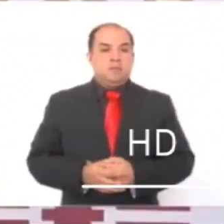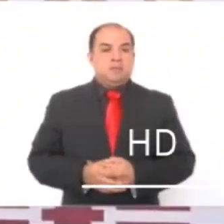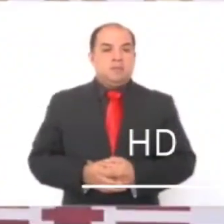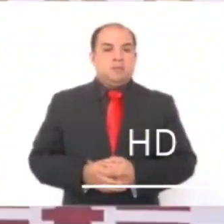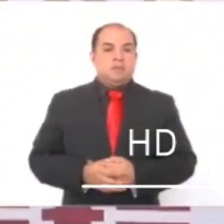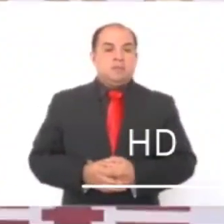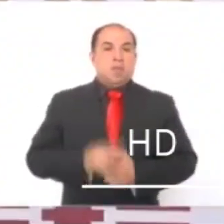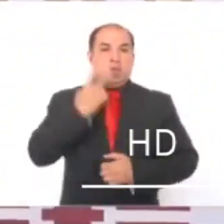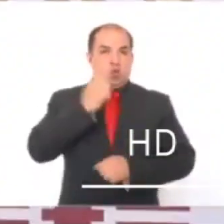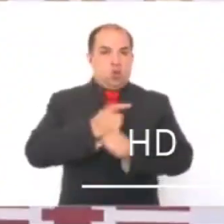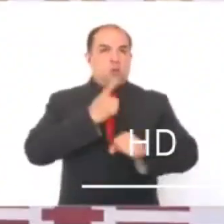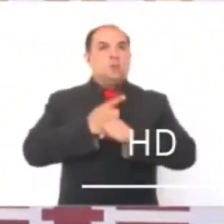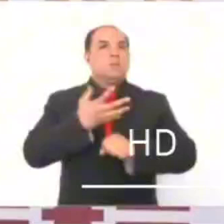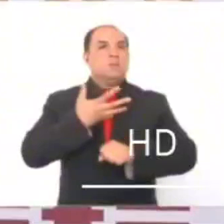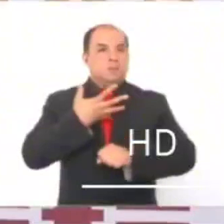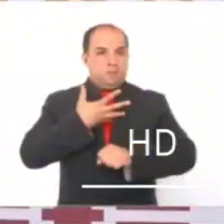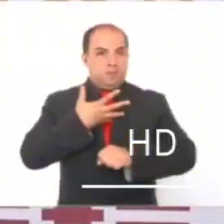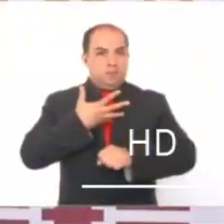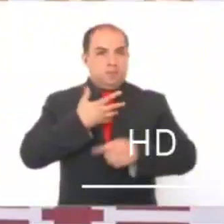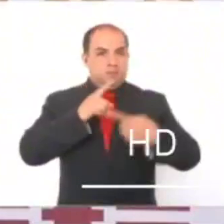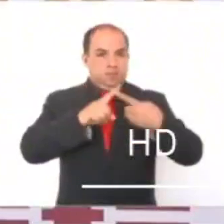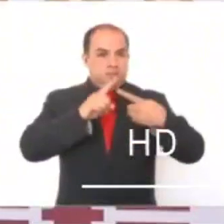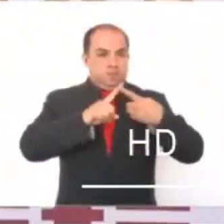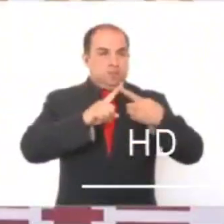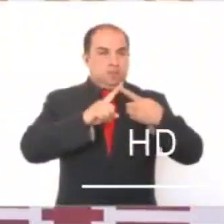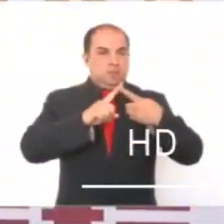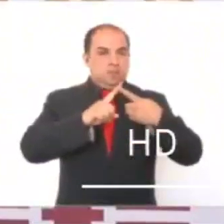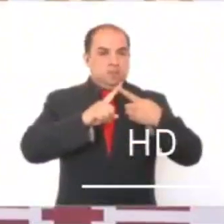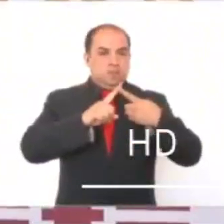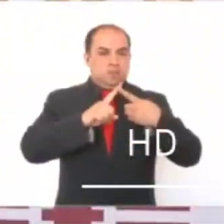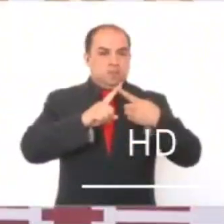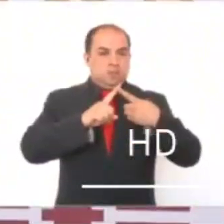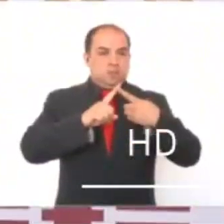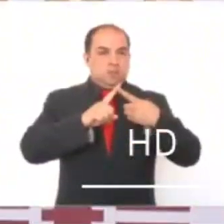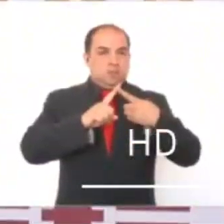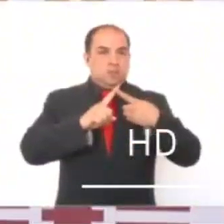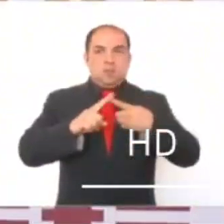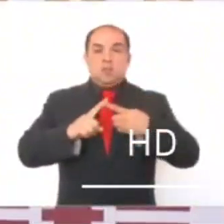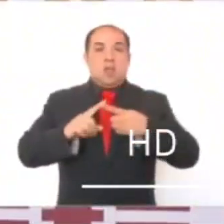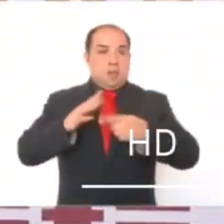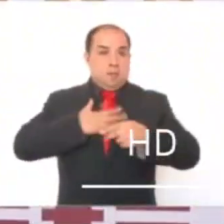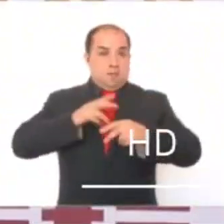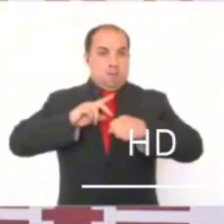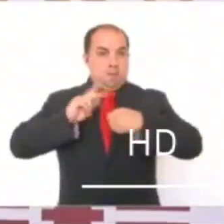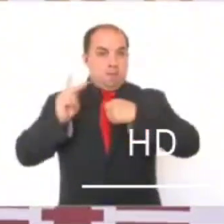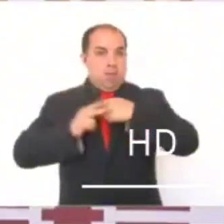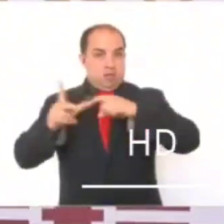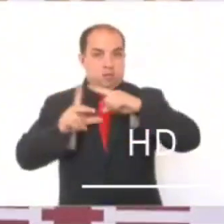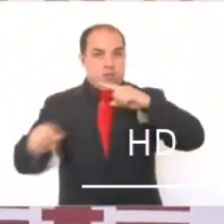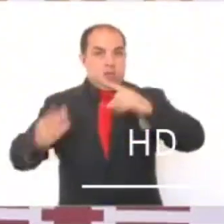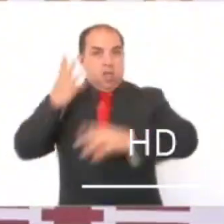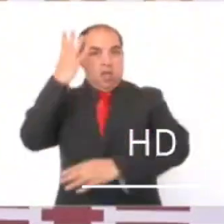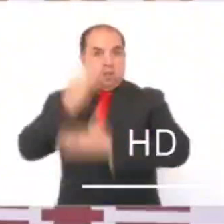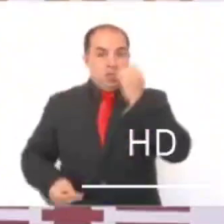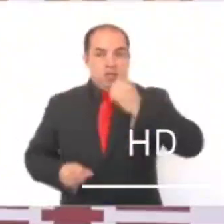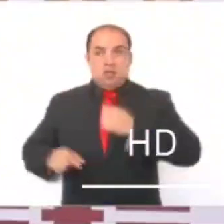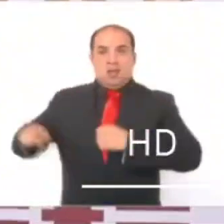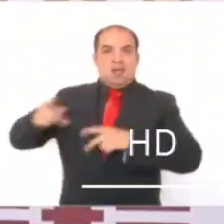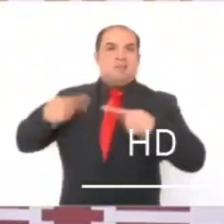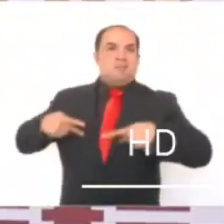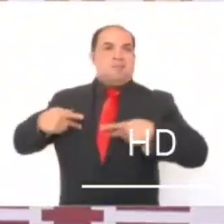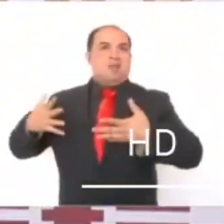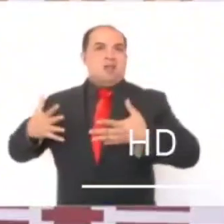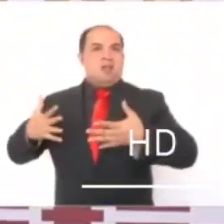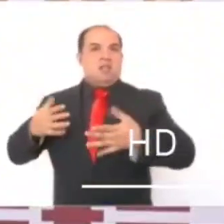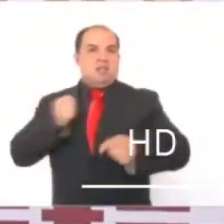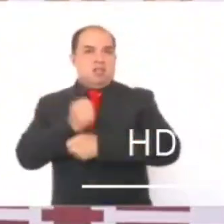Tenía dos opciones. La primera era huir de mi país y que ganaran los agresores